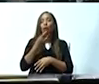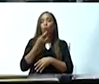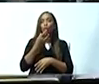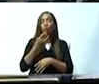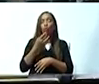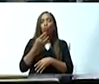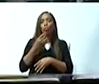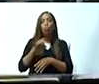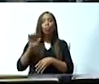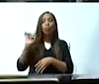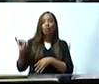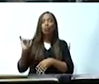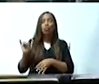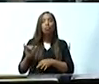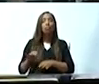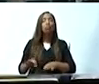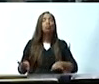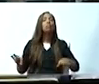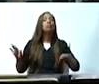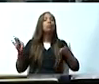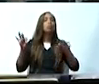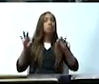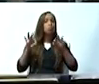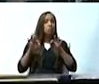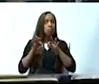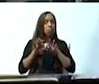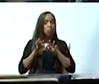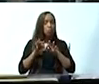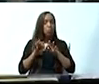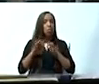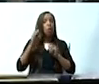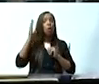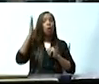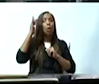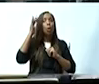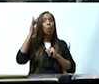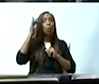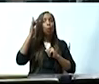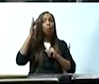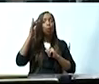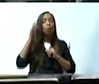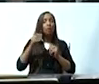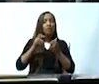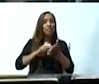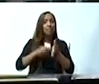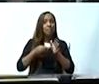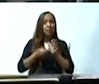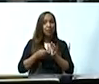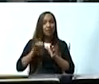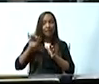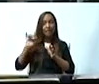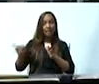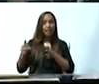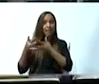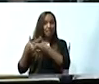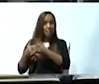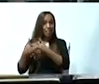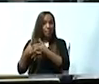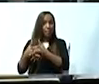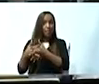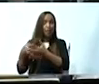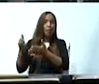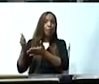muy elevado, como nunca antes, adiós a los apagones. Por esa razón, colegas